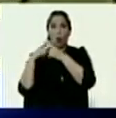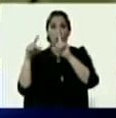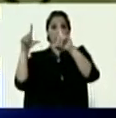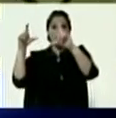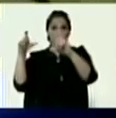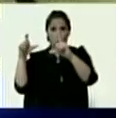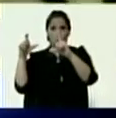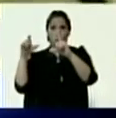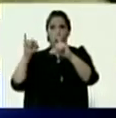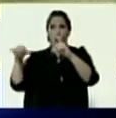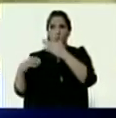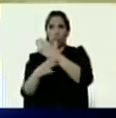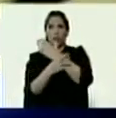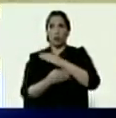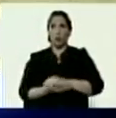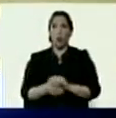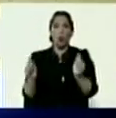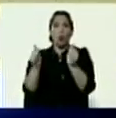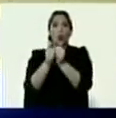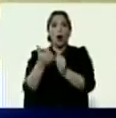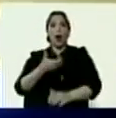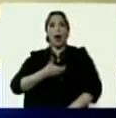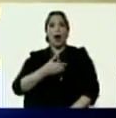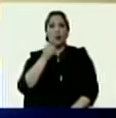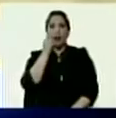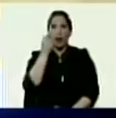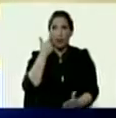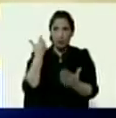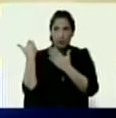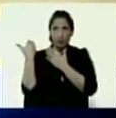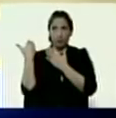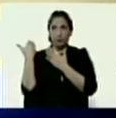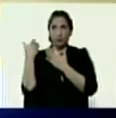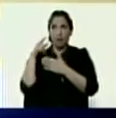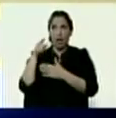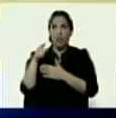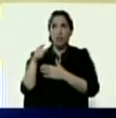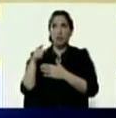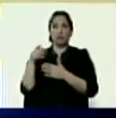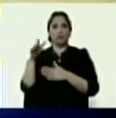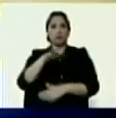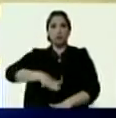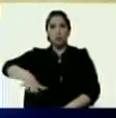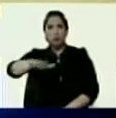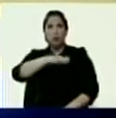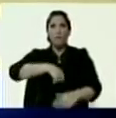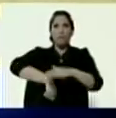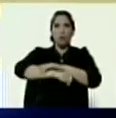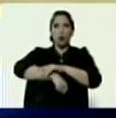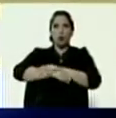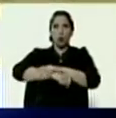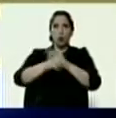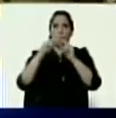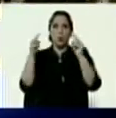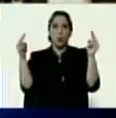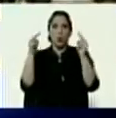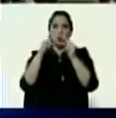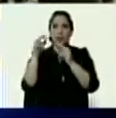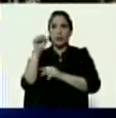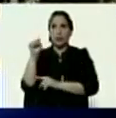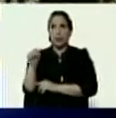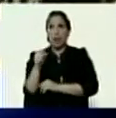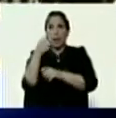el alcalde Henry Manuel Valero Peinado. Ahí se están dirigiendo a una cancha de fútbol en Puerto de Santander, donde lo espera